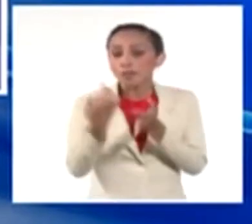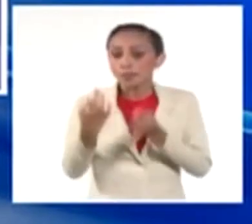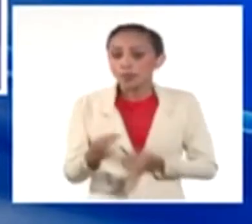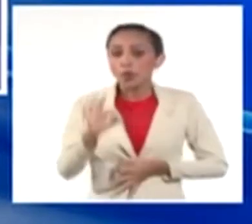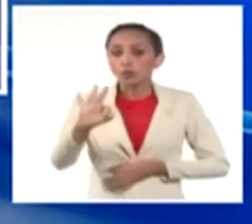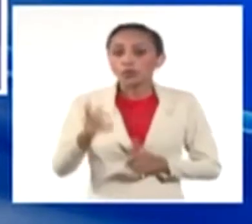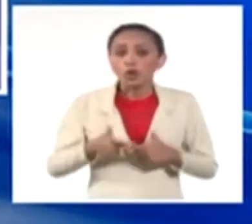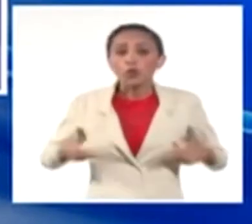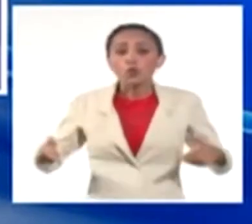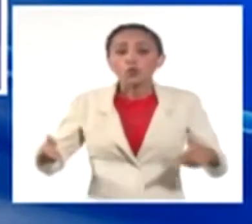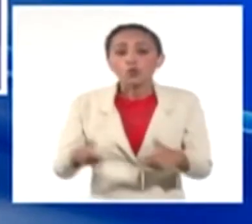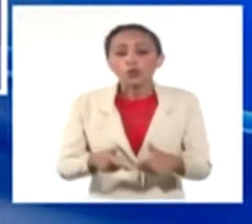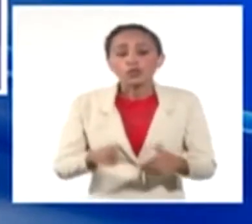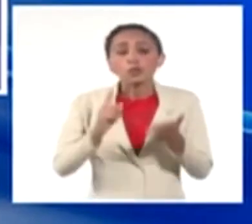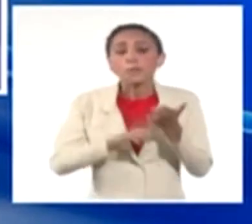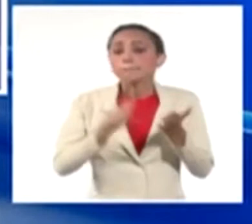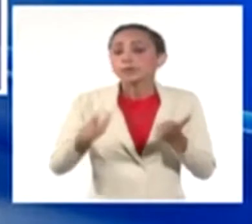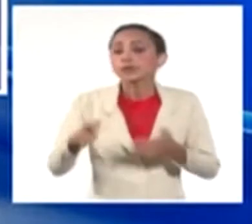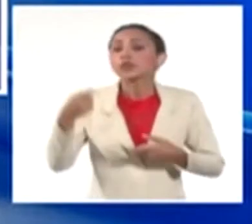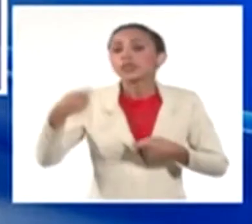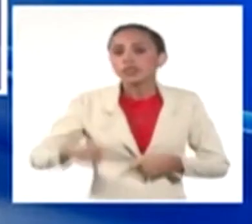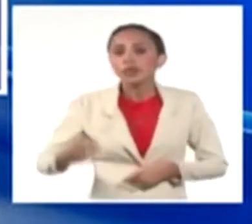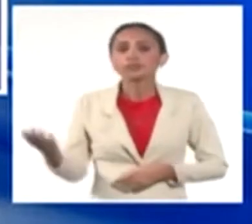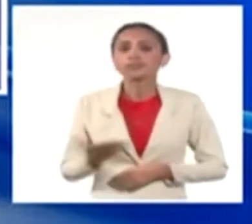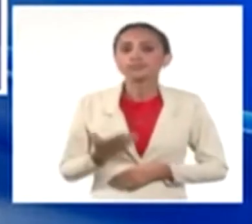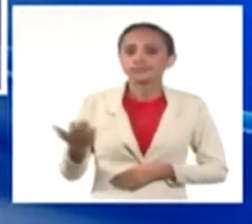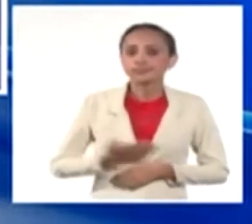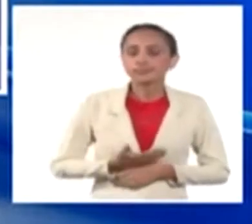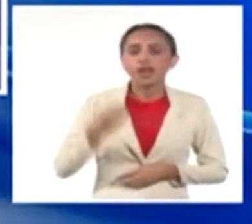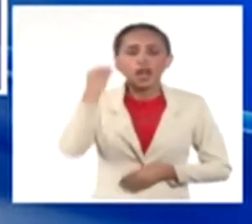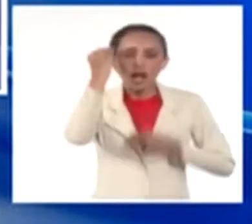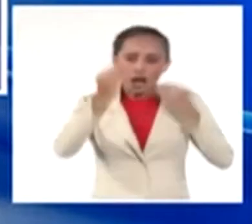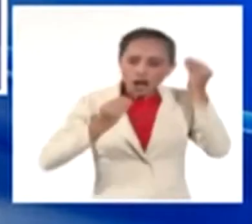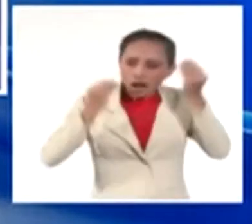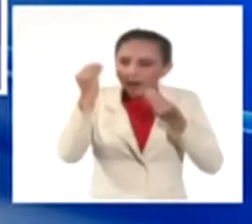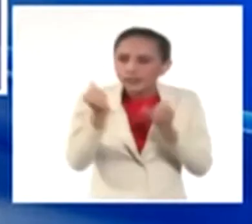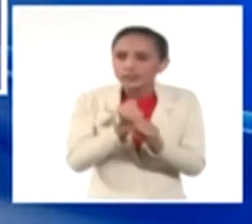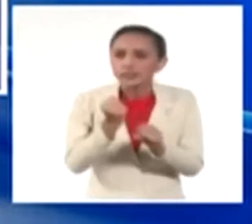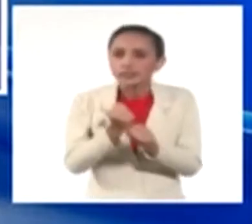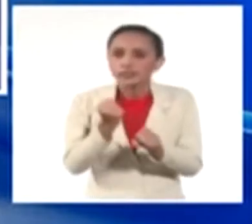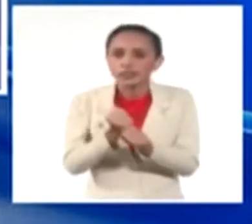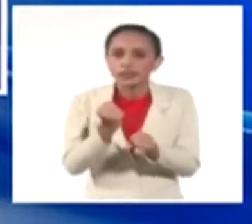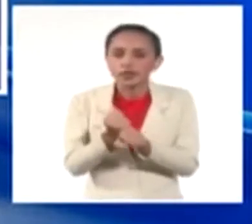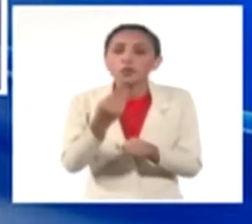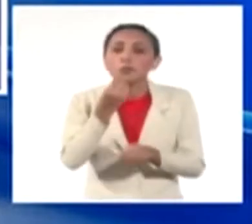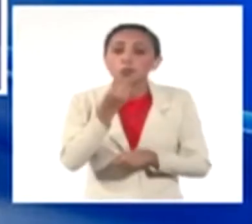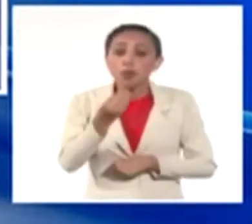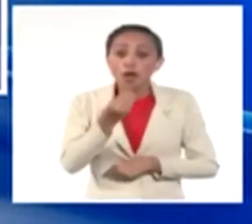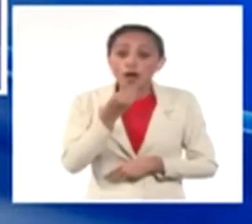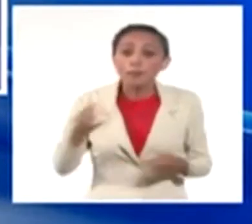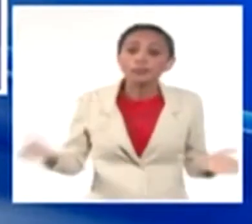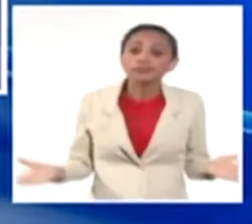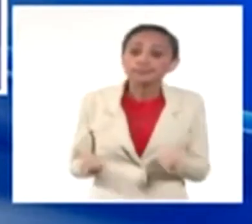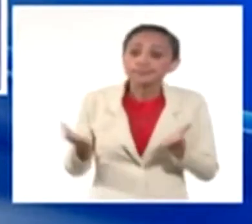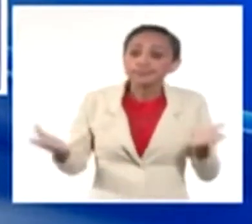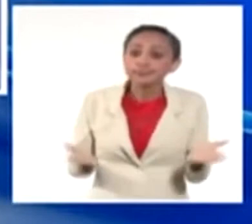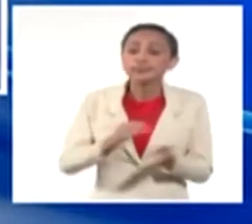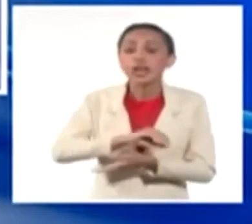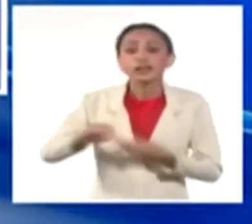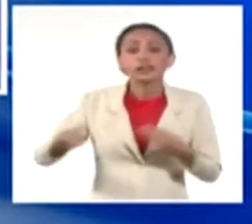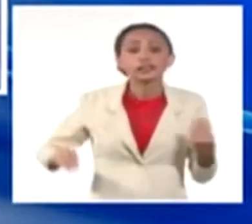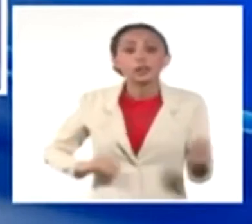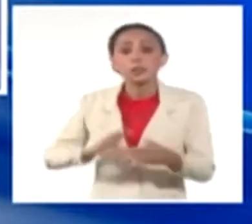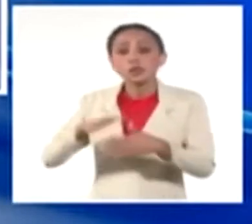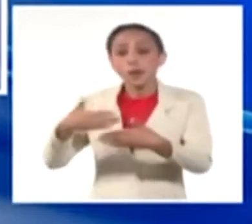del Partido, hay que acelerar los análisis y acciones que nos permitan avanzar en el traspaso a